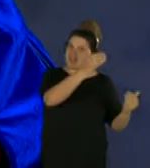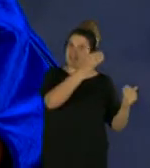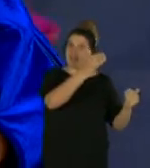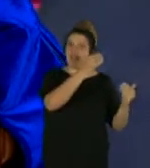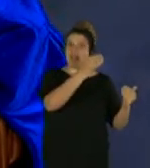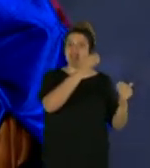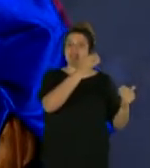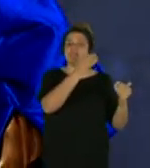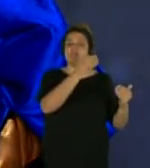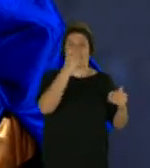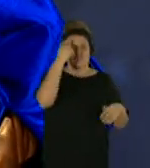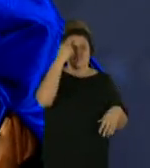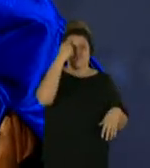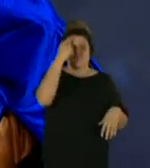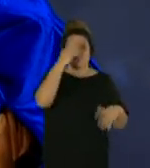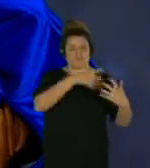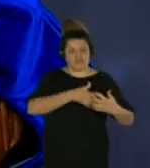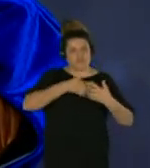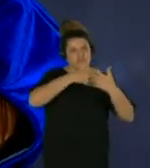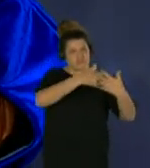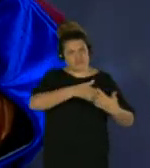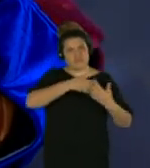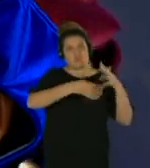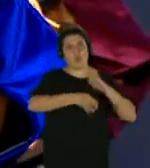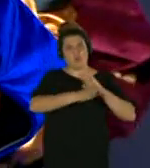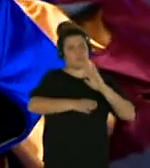cariño y que sigan luchando.